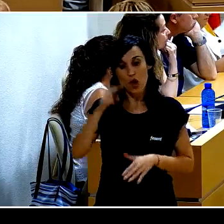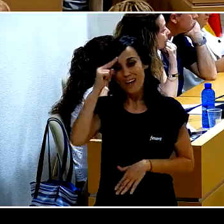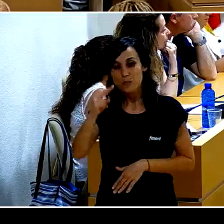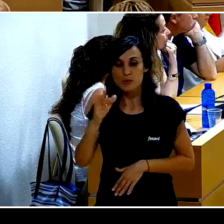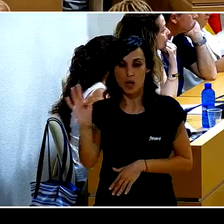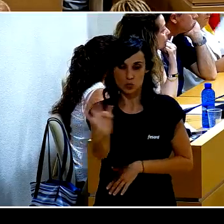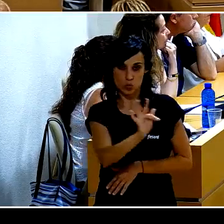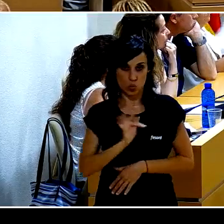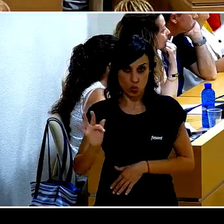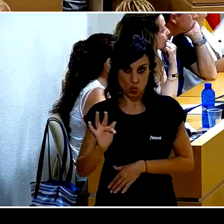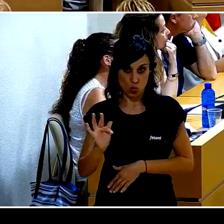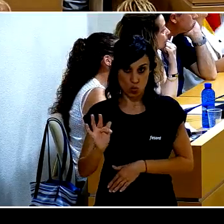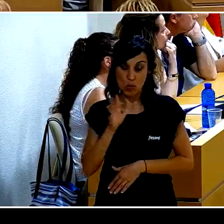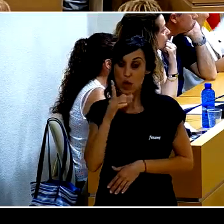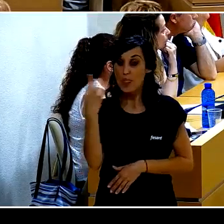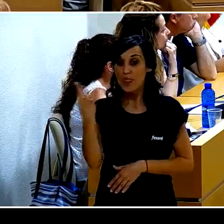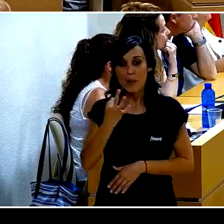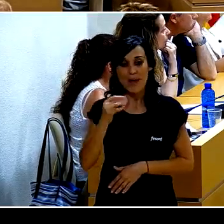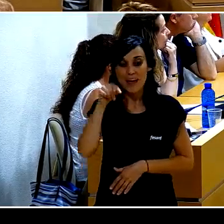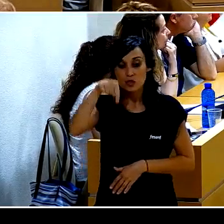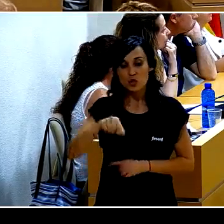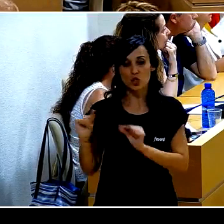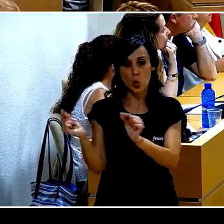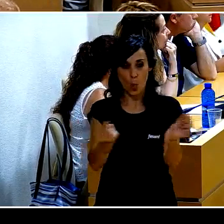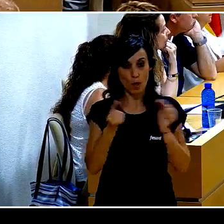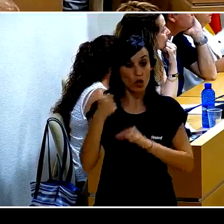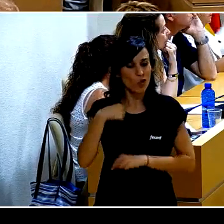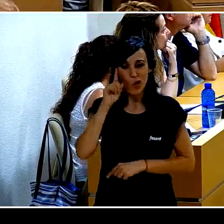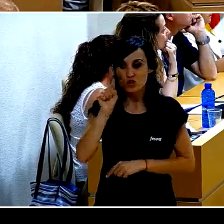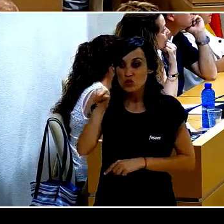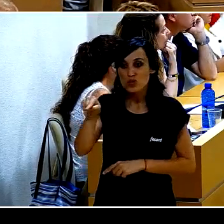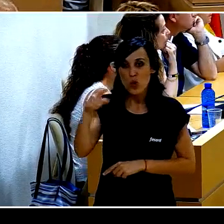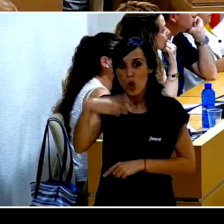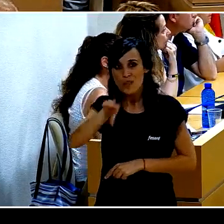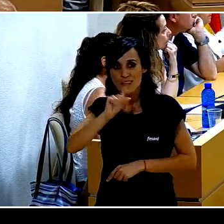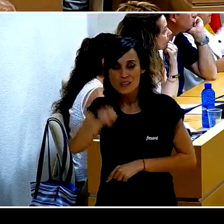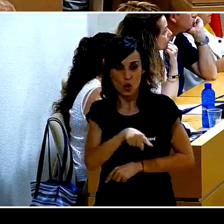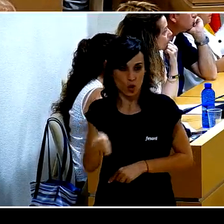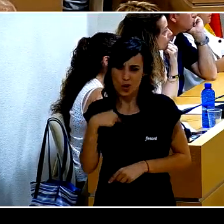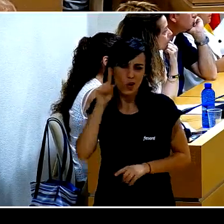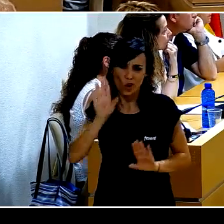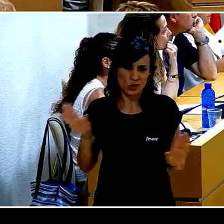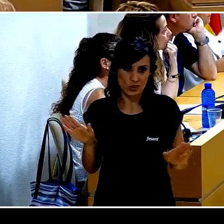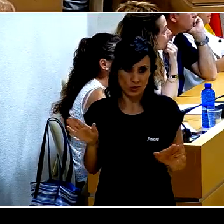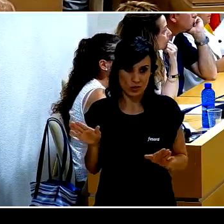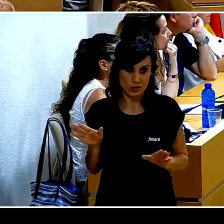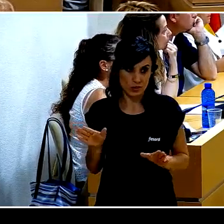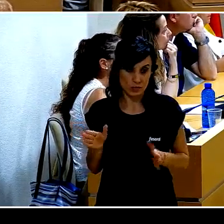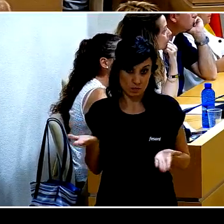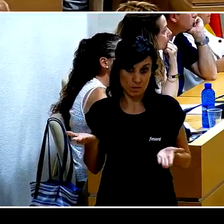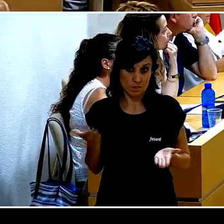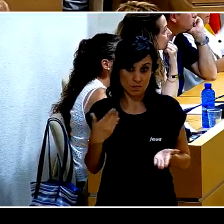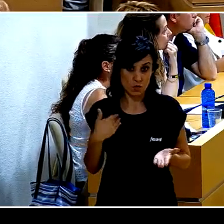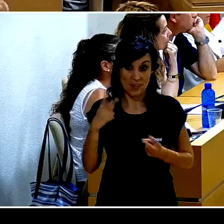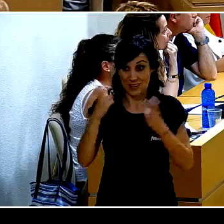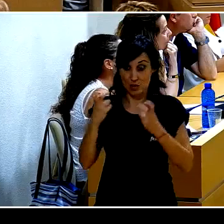té un altre company d'esta corporació. Això és una sessió plenària. Jo no sé si vostès ho entenen o no ho entenen, val? En els gestos